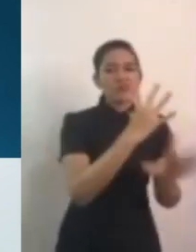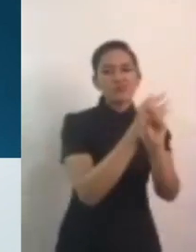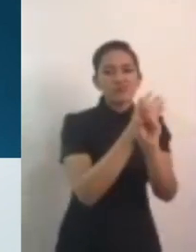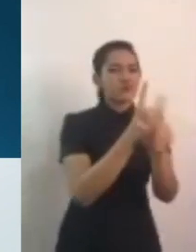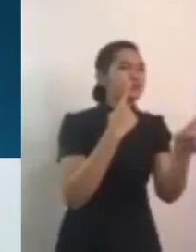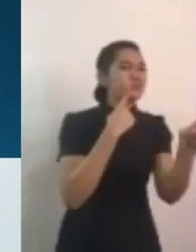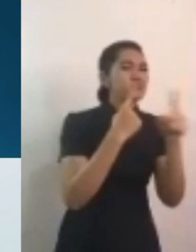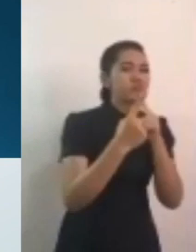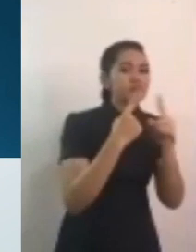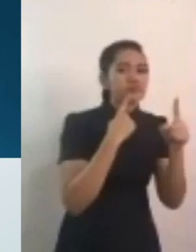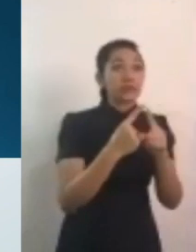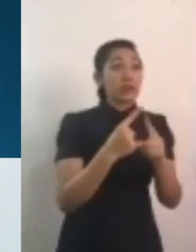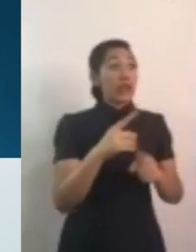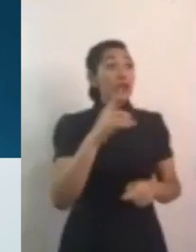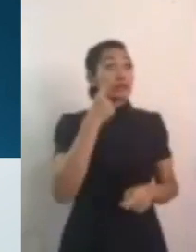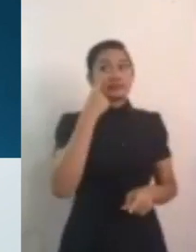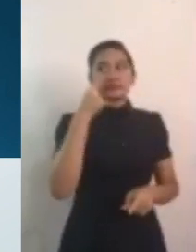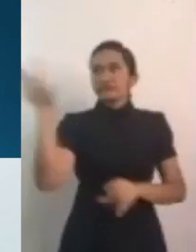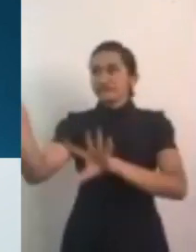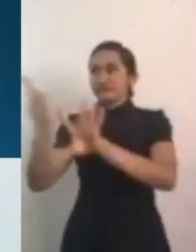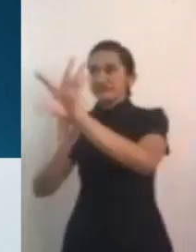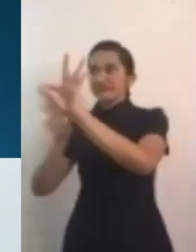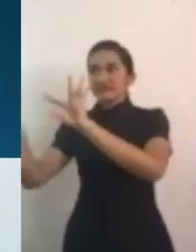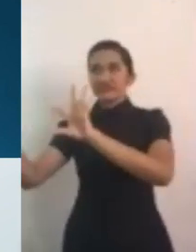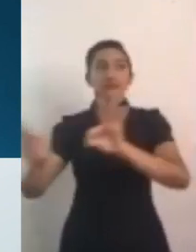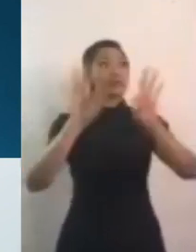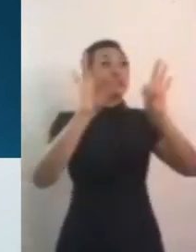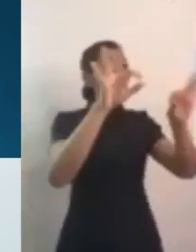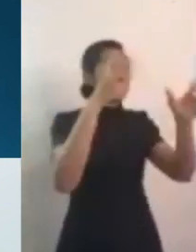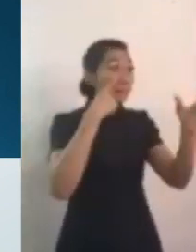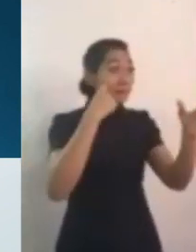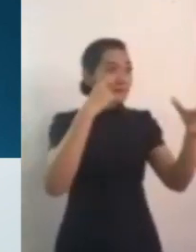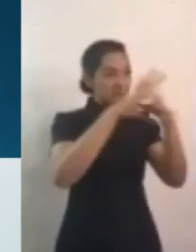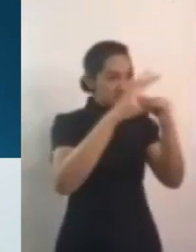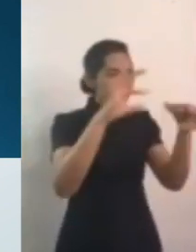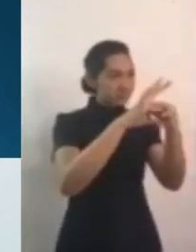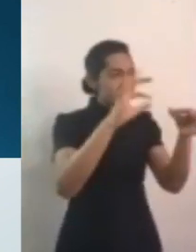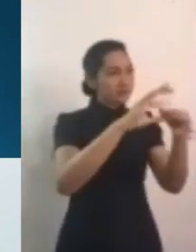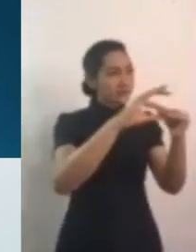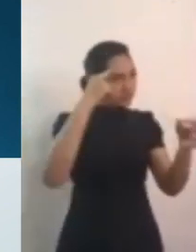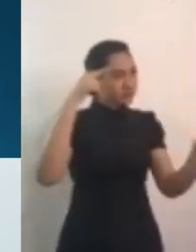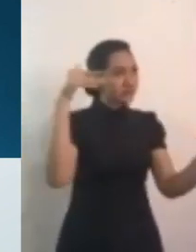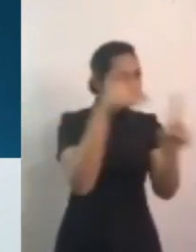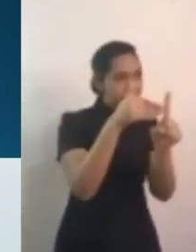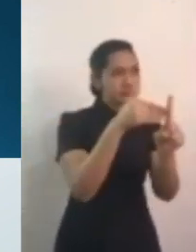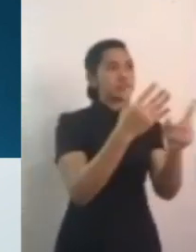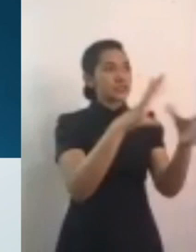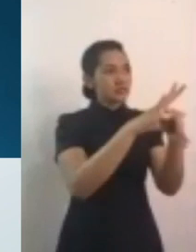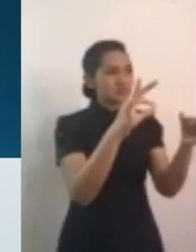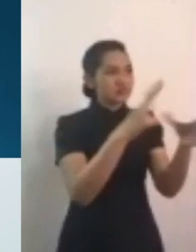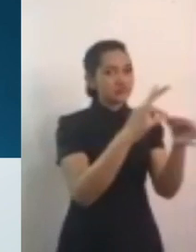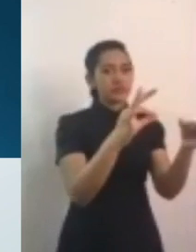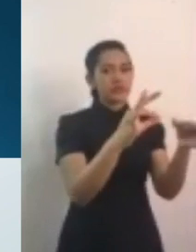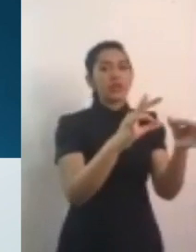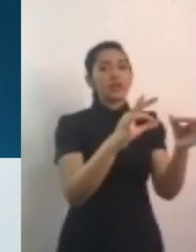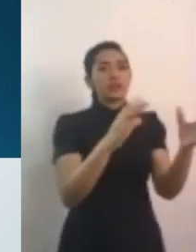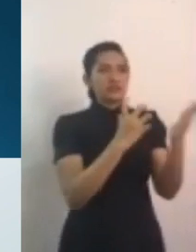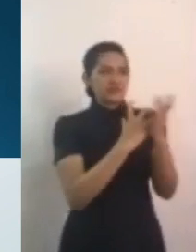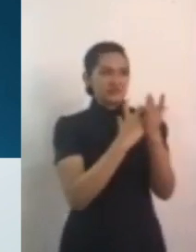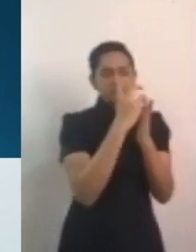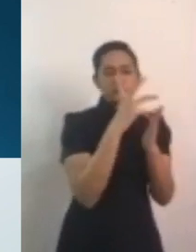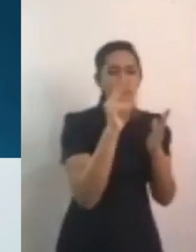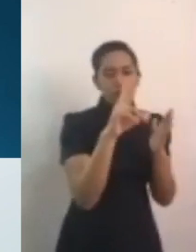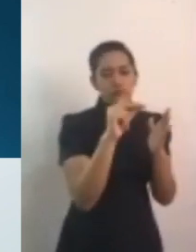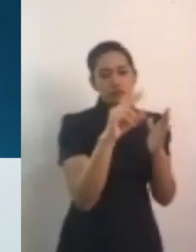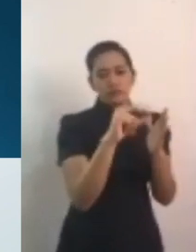a usar esos argumentos para fortalecer un punto de vista sin llegar a extremos emocionales, sin llegar